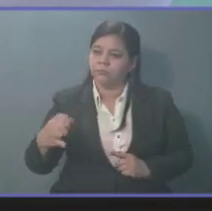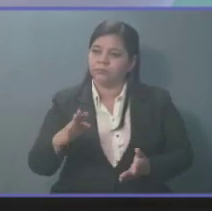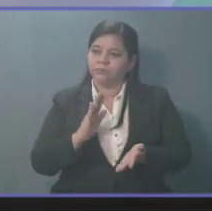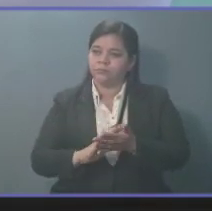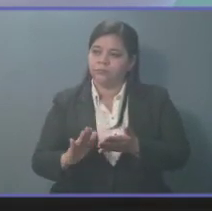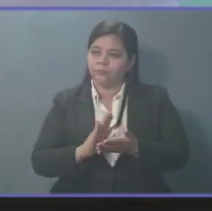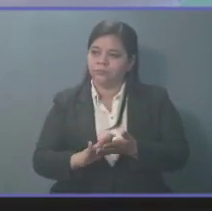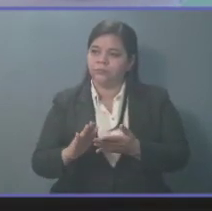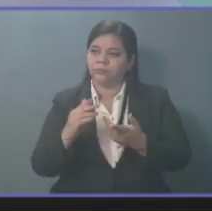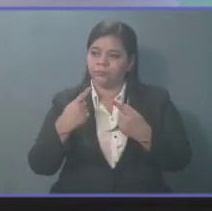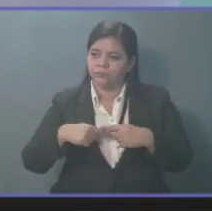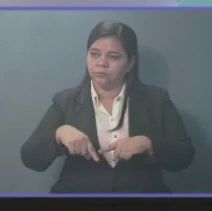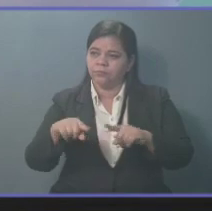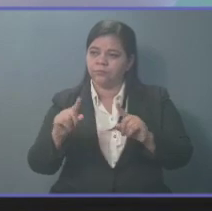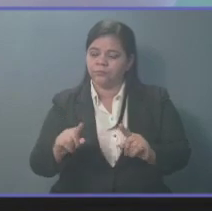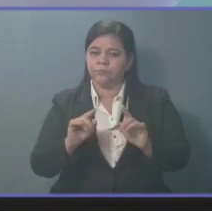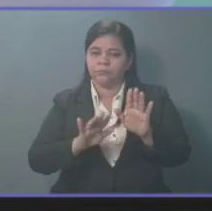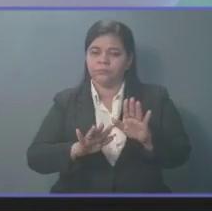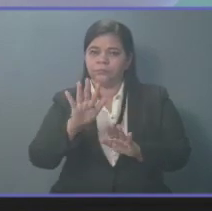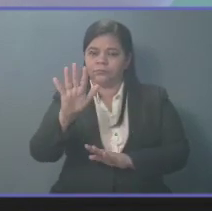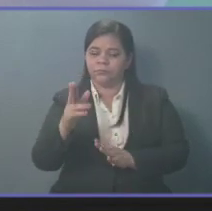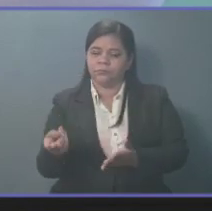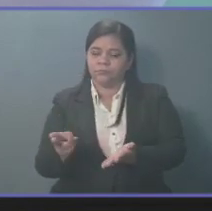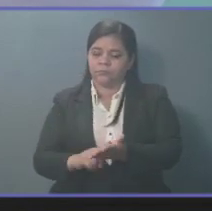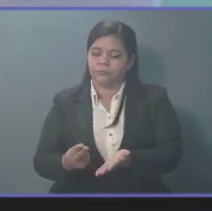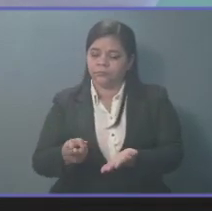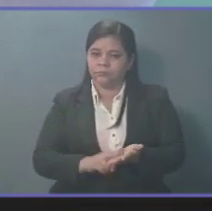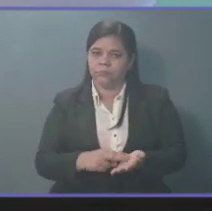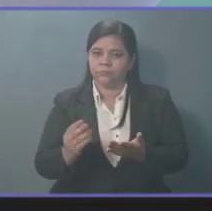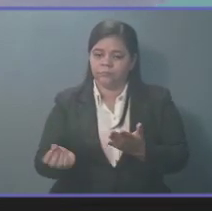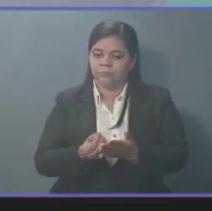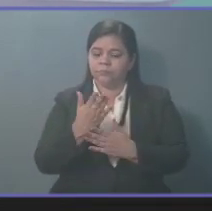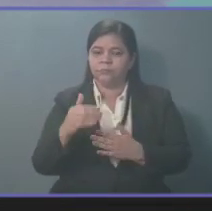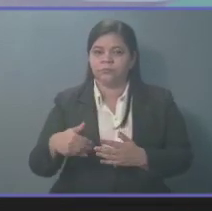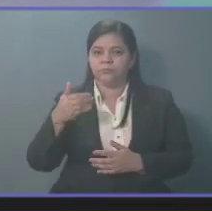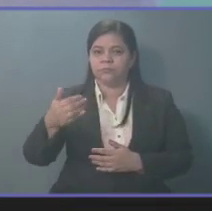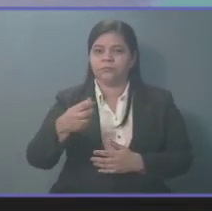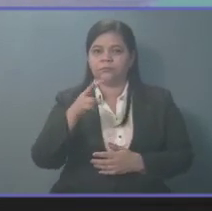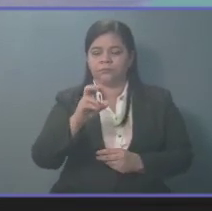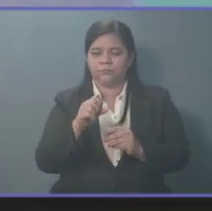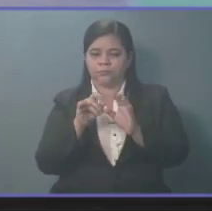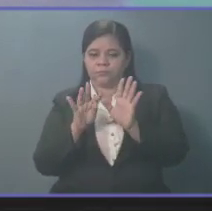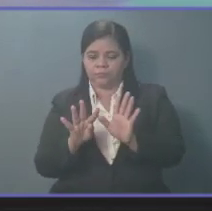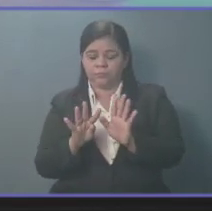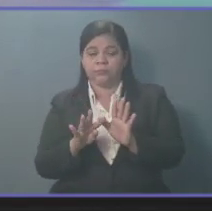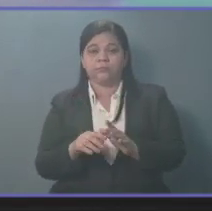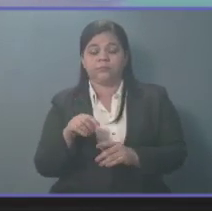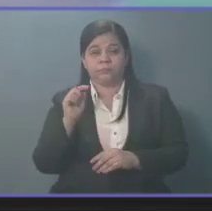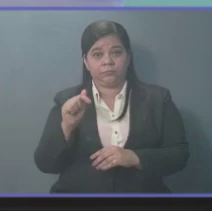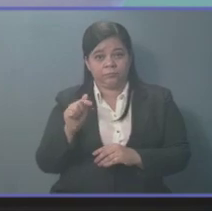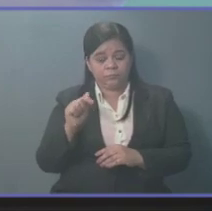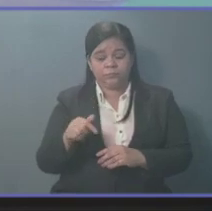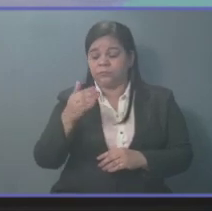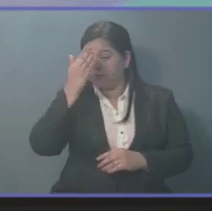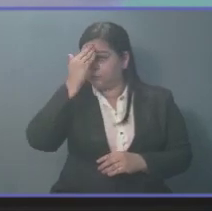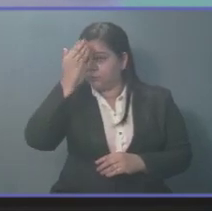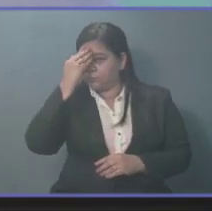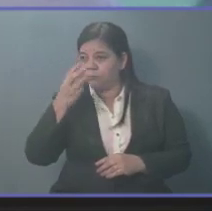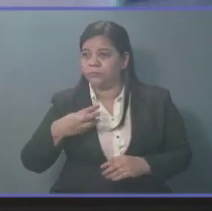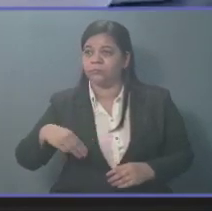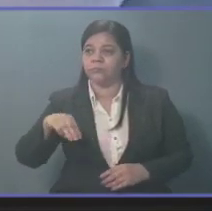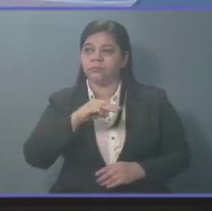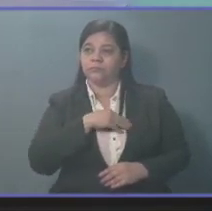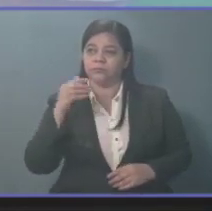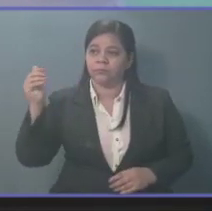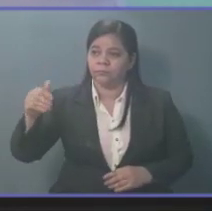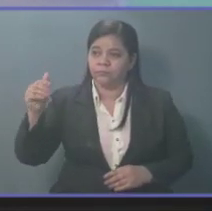y continuidad de 15 plazas que se incorporaron en el año 2019, en habida cuenta que el Ministerio de Educación